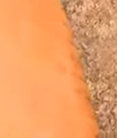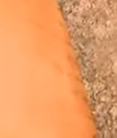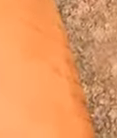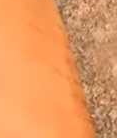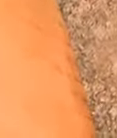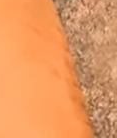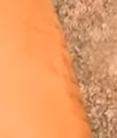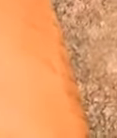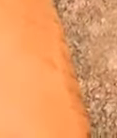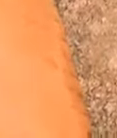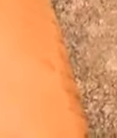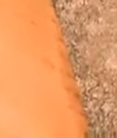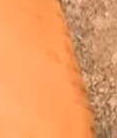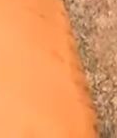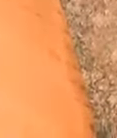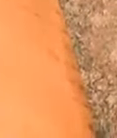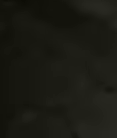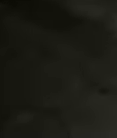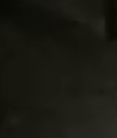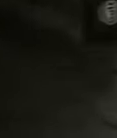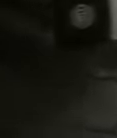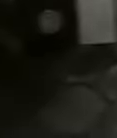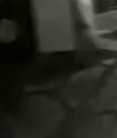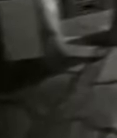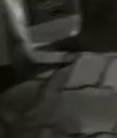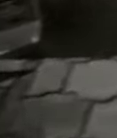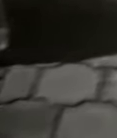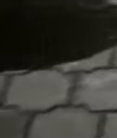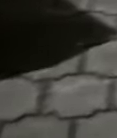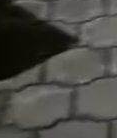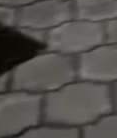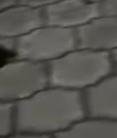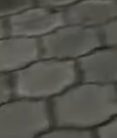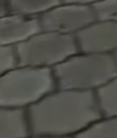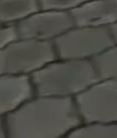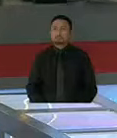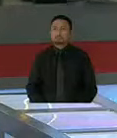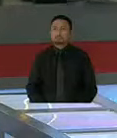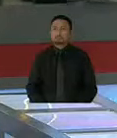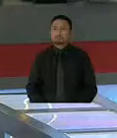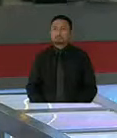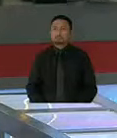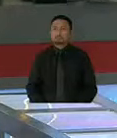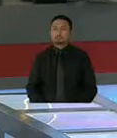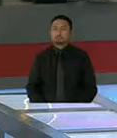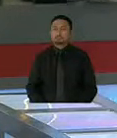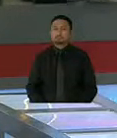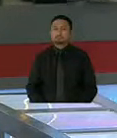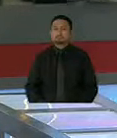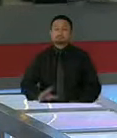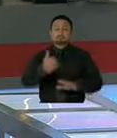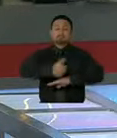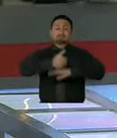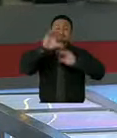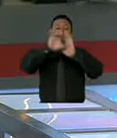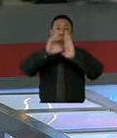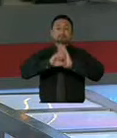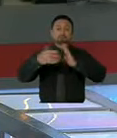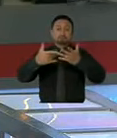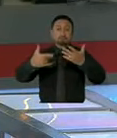segundos a quien le trajo a este mundo. En Quito informó Iván Casamen. En la Corte Constitucional se